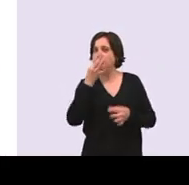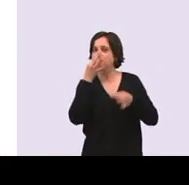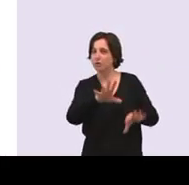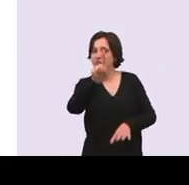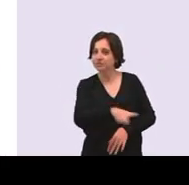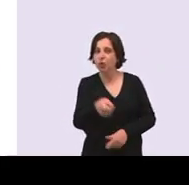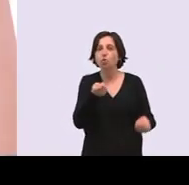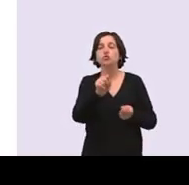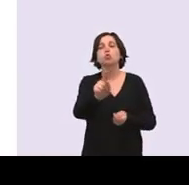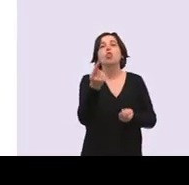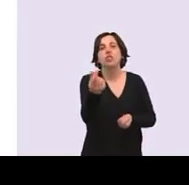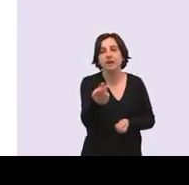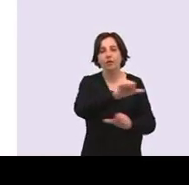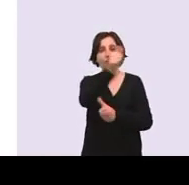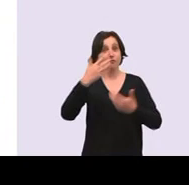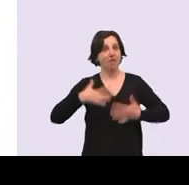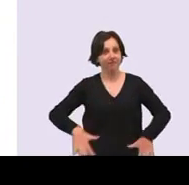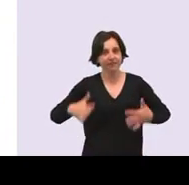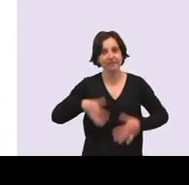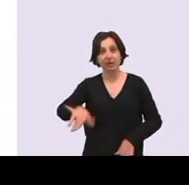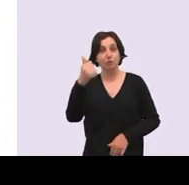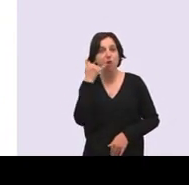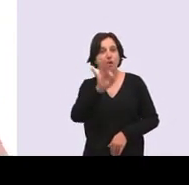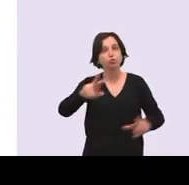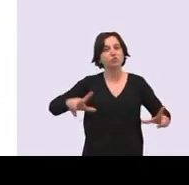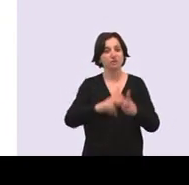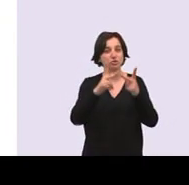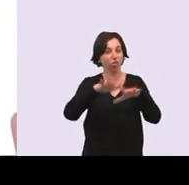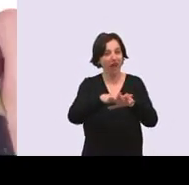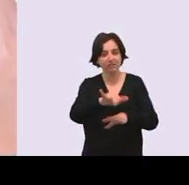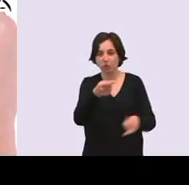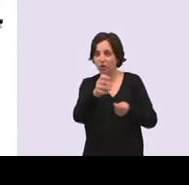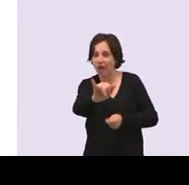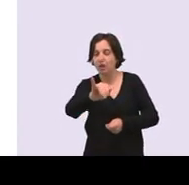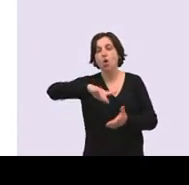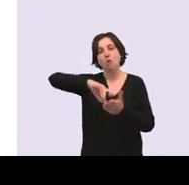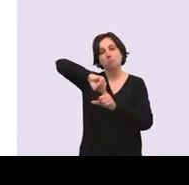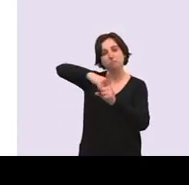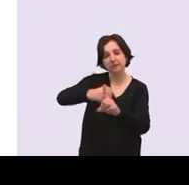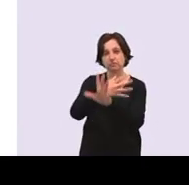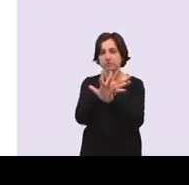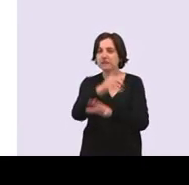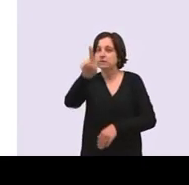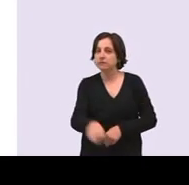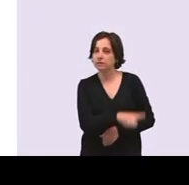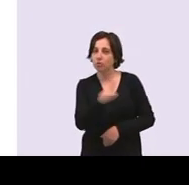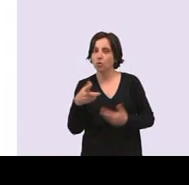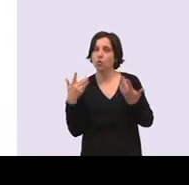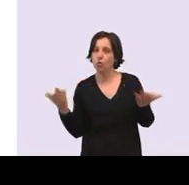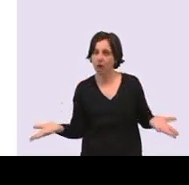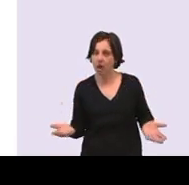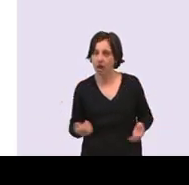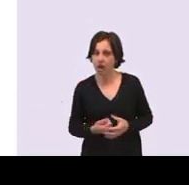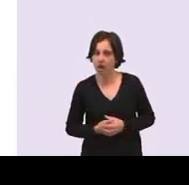todo, controla tu dinero, forma de vestir, móvil o redes sociales, te ha forzado en alguna ocasión a mantener